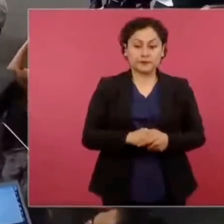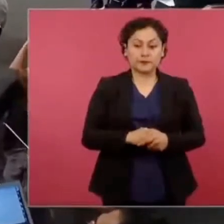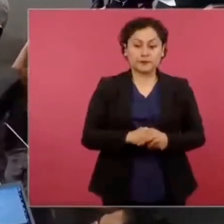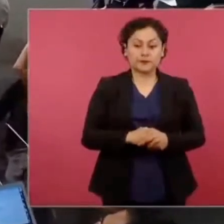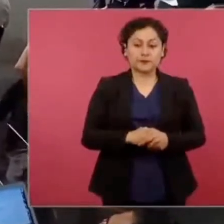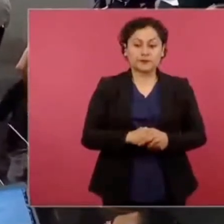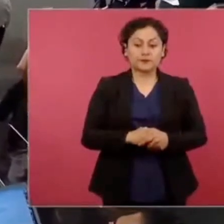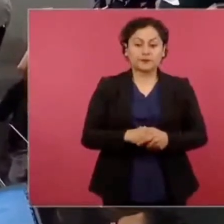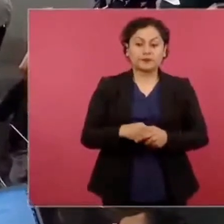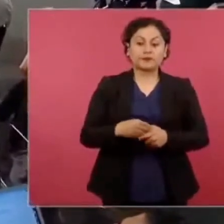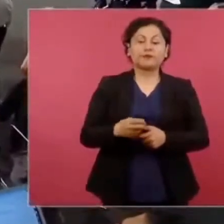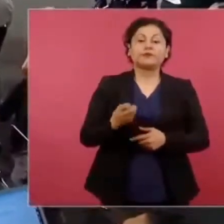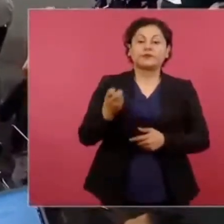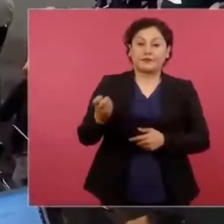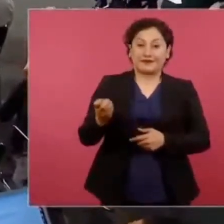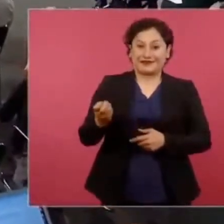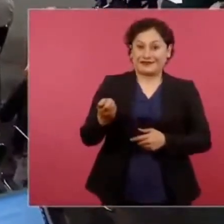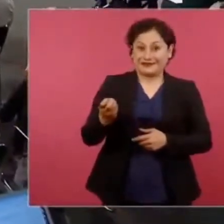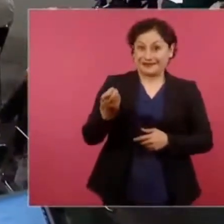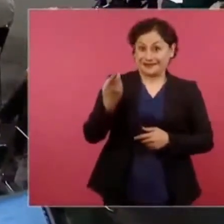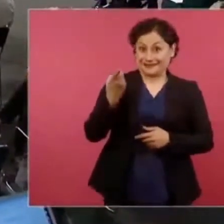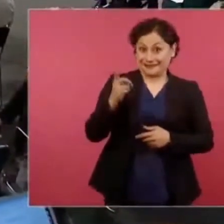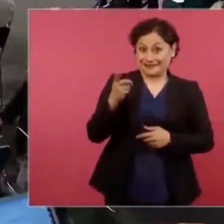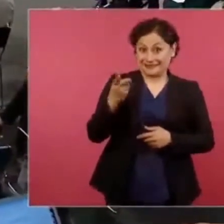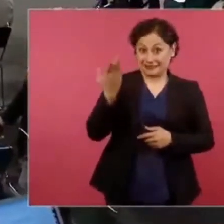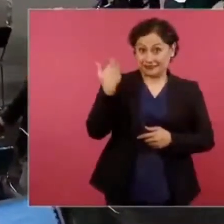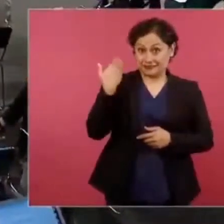en diciembre, que les comentaba, 12,000.